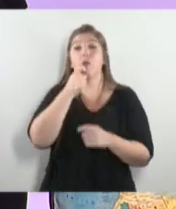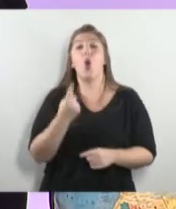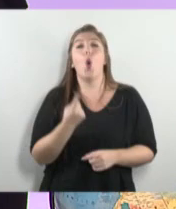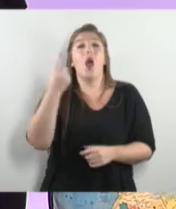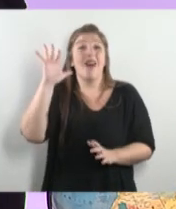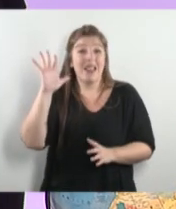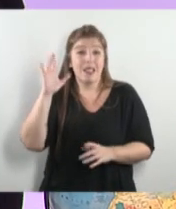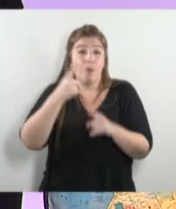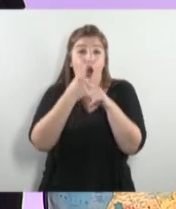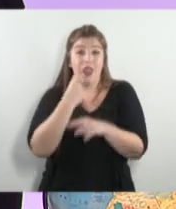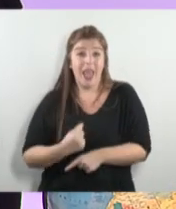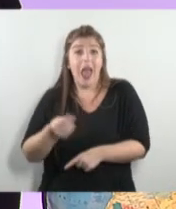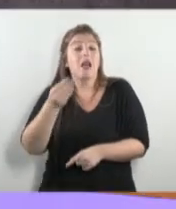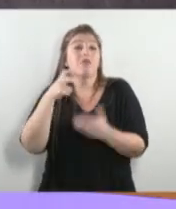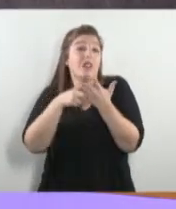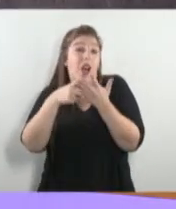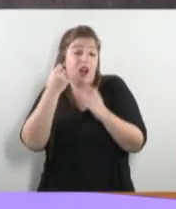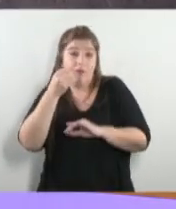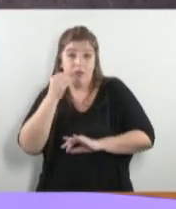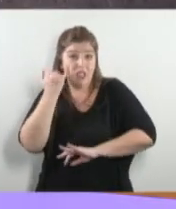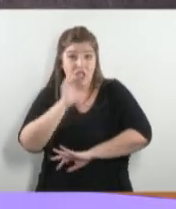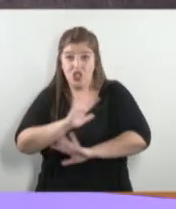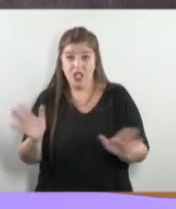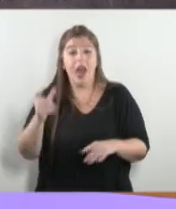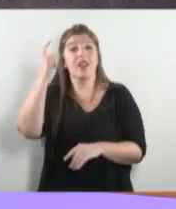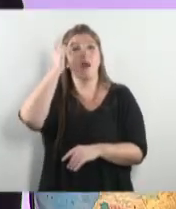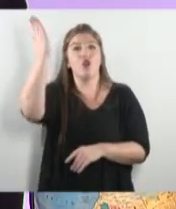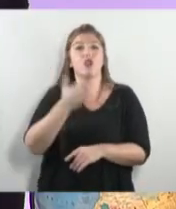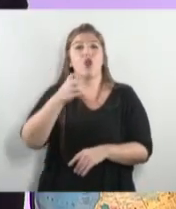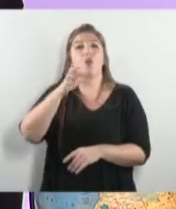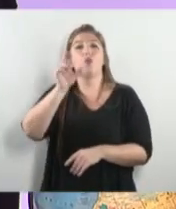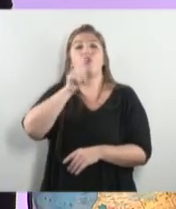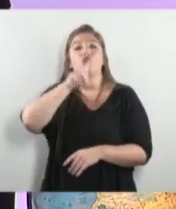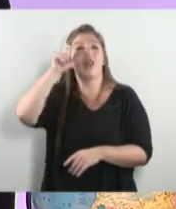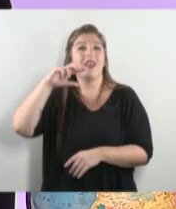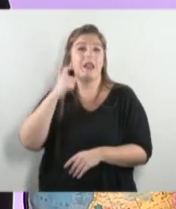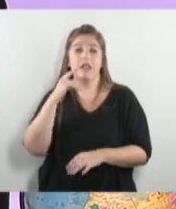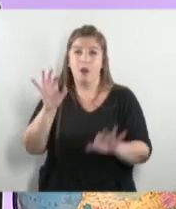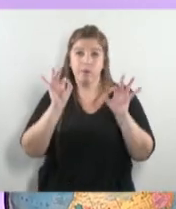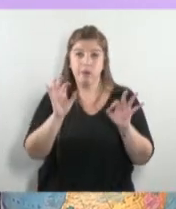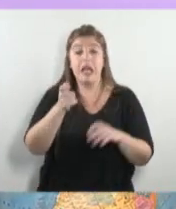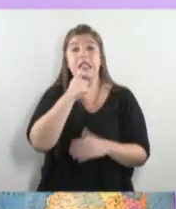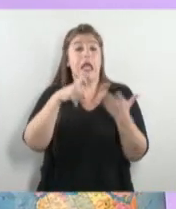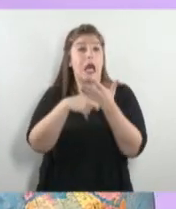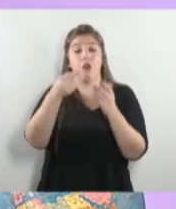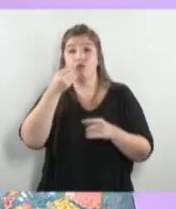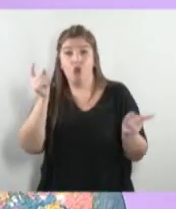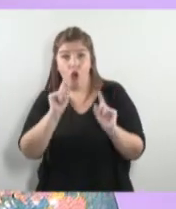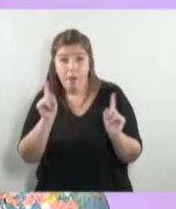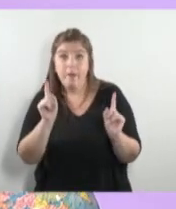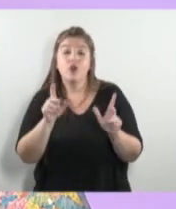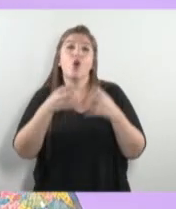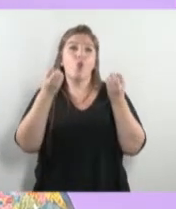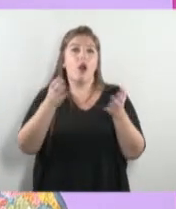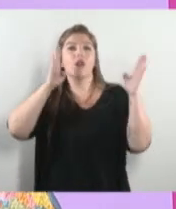de carne al día... Ya tenemos el 10% de proteínas asegurados. Okay. Y si no comemos carnes, bueno, hay que